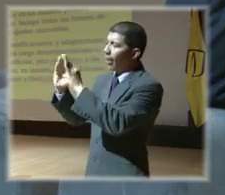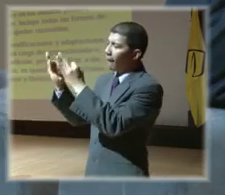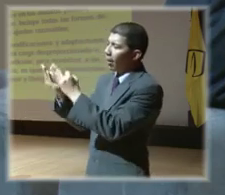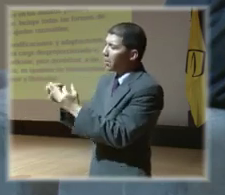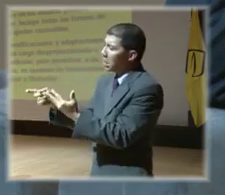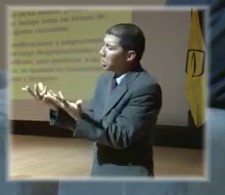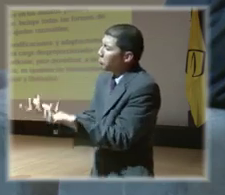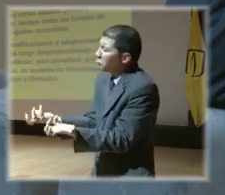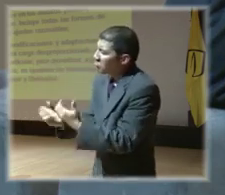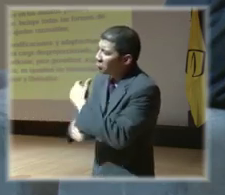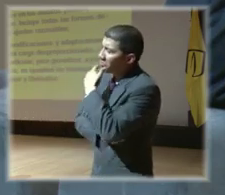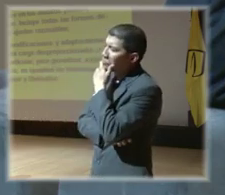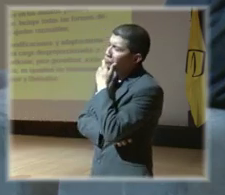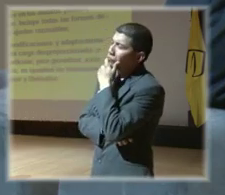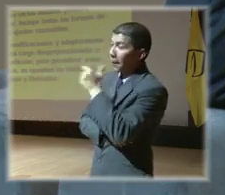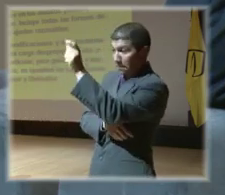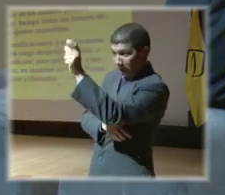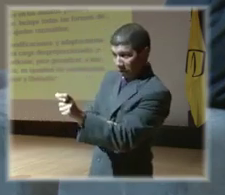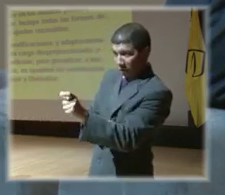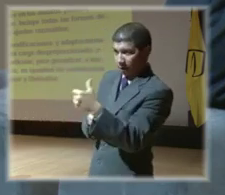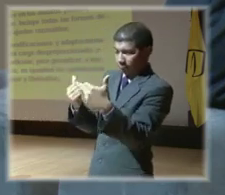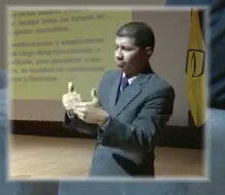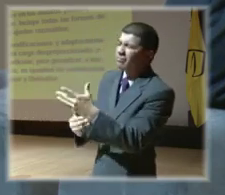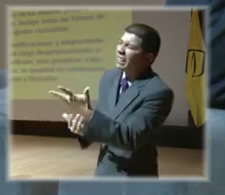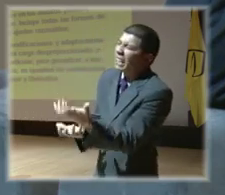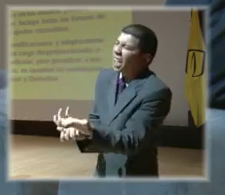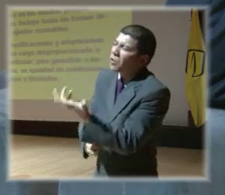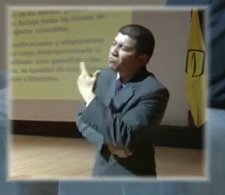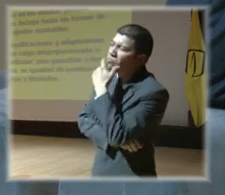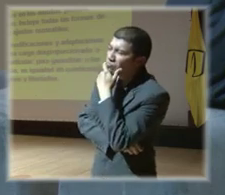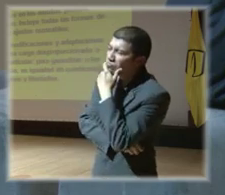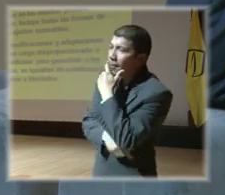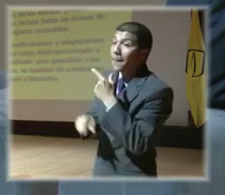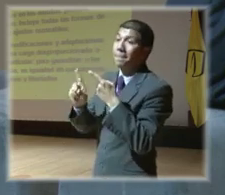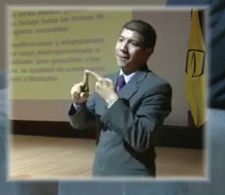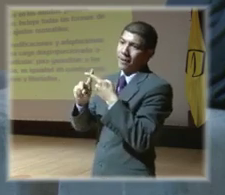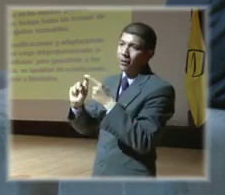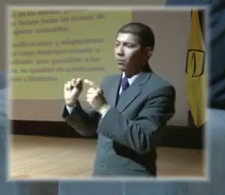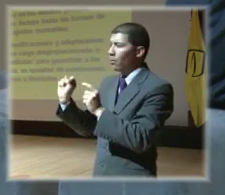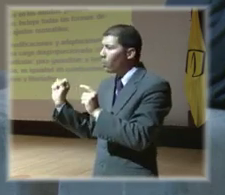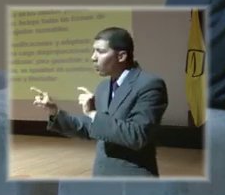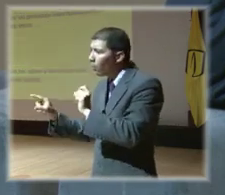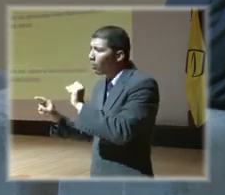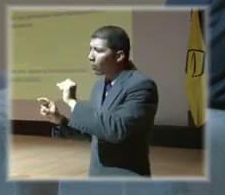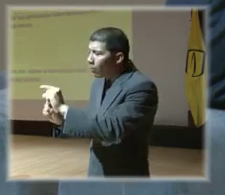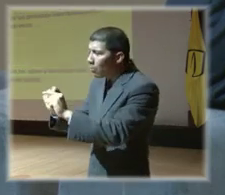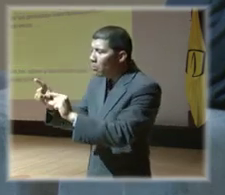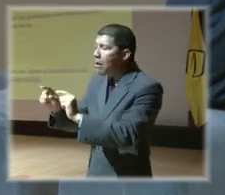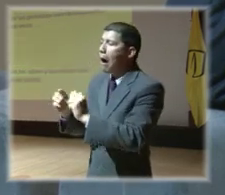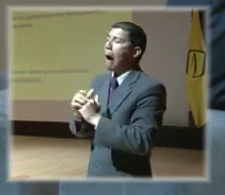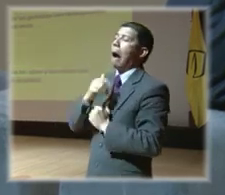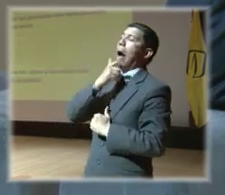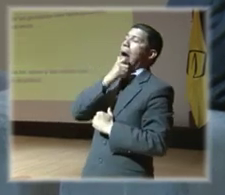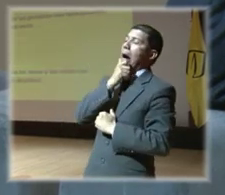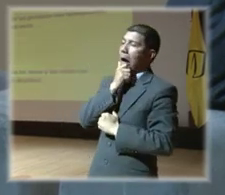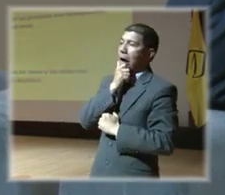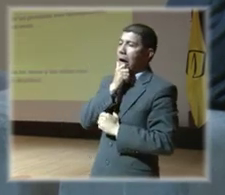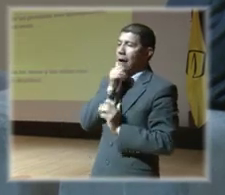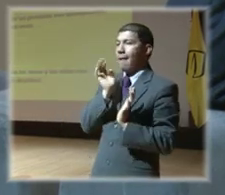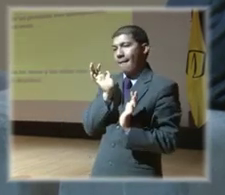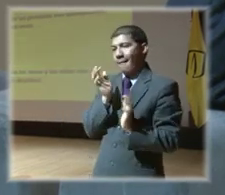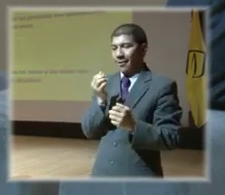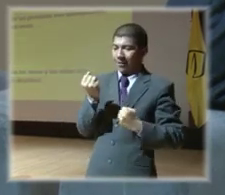quiere? Y en base a eso, ver cómo puede responder el sistema de apoyo en la